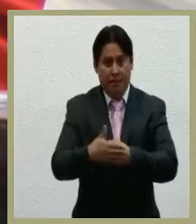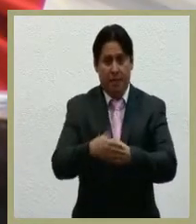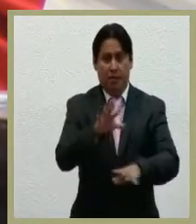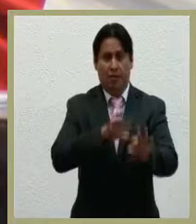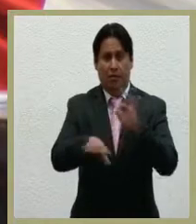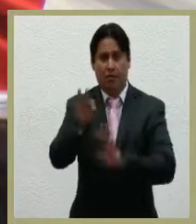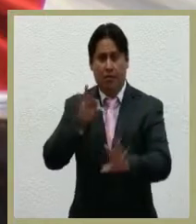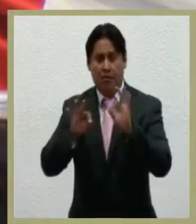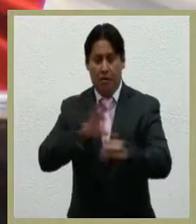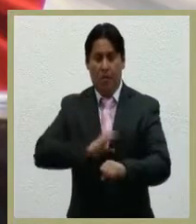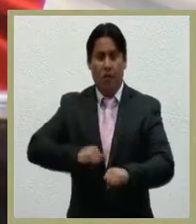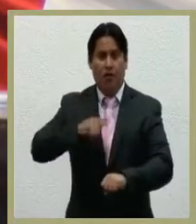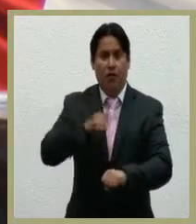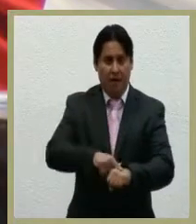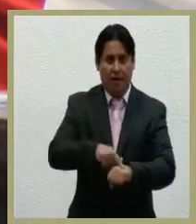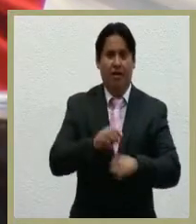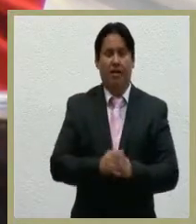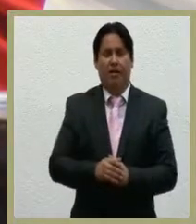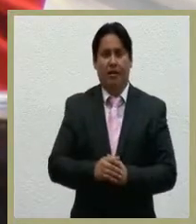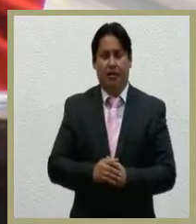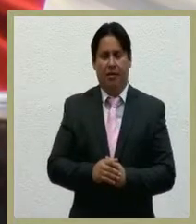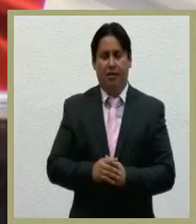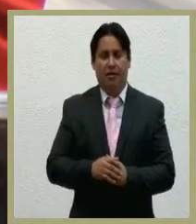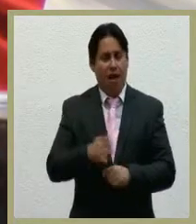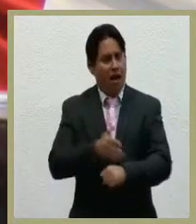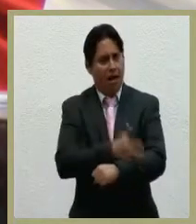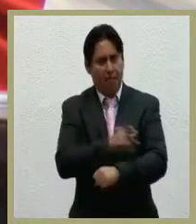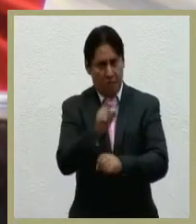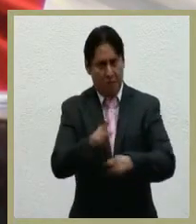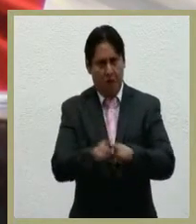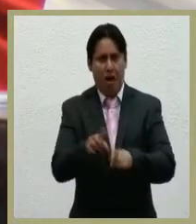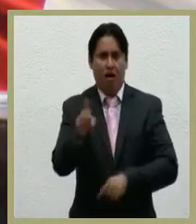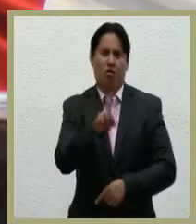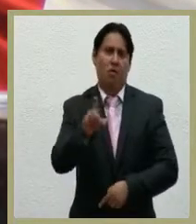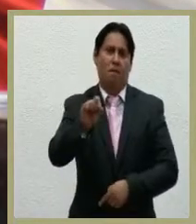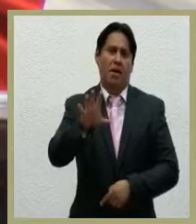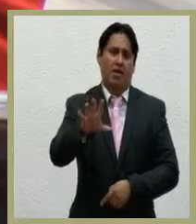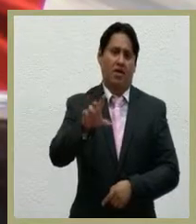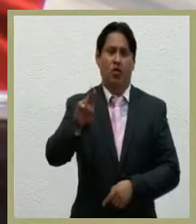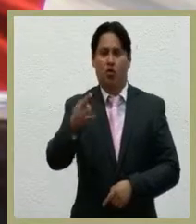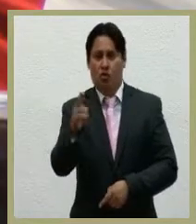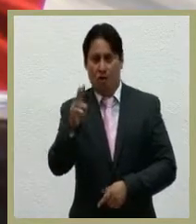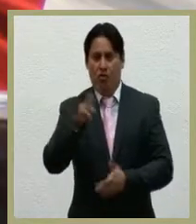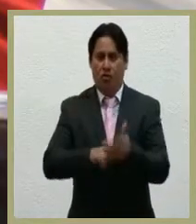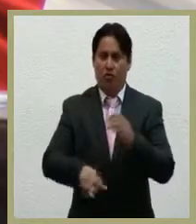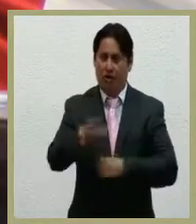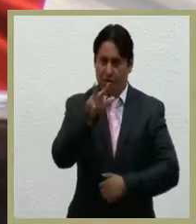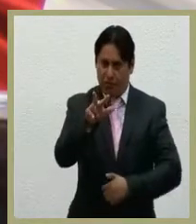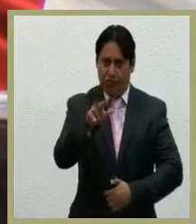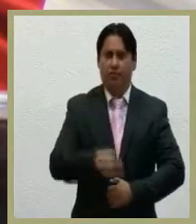los ayuntamientos municipales antes referidos el día domingo 25 de noviembre del